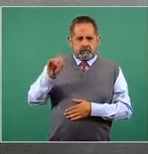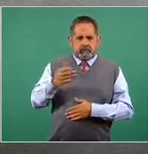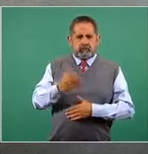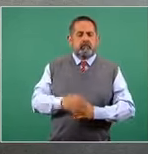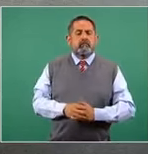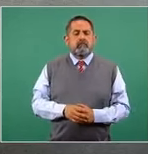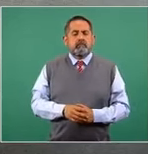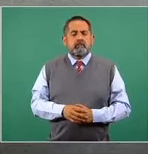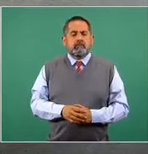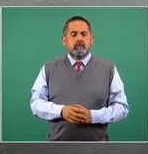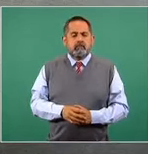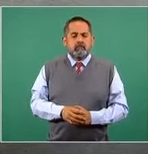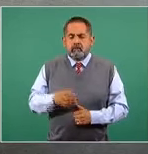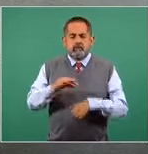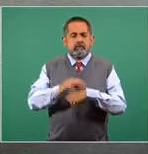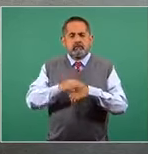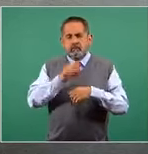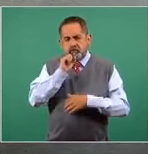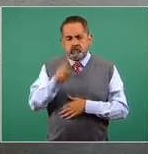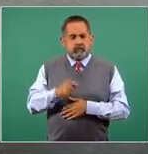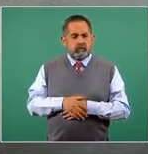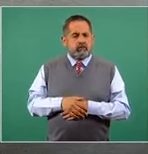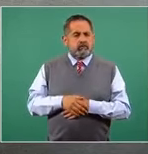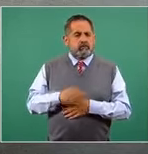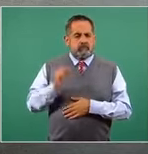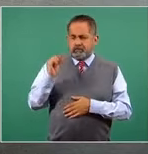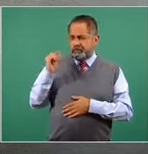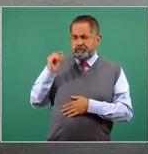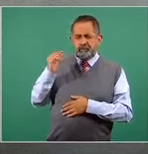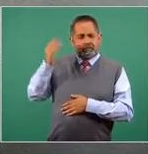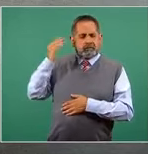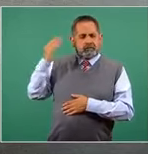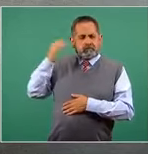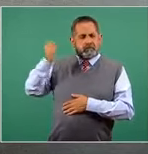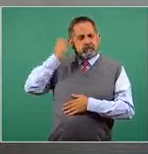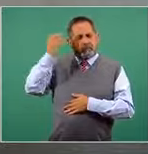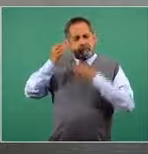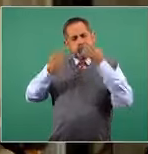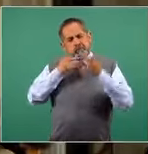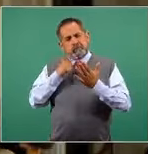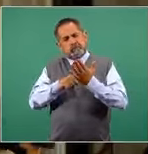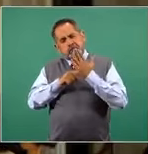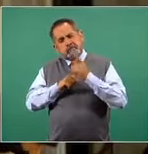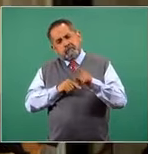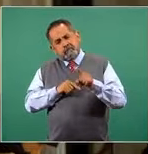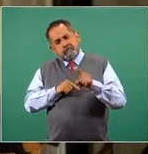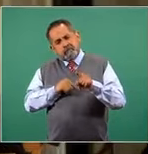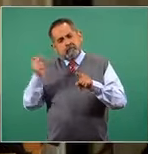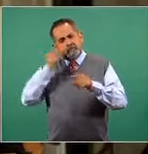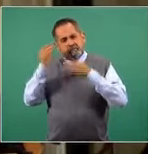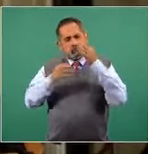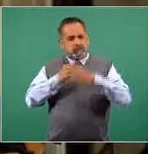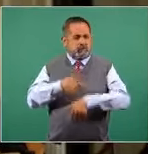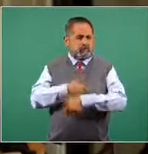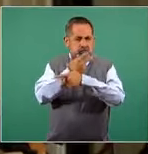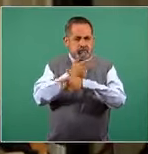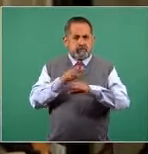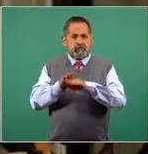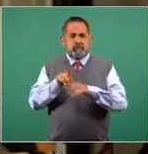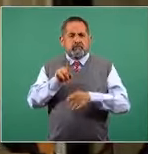también. Doctor, con respecto a la exposición que dieron hace unos días, una conferencia vía virtual de